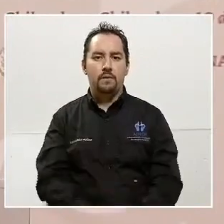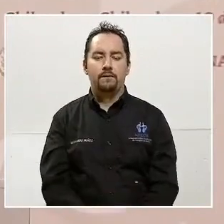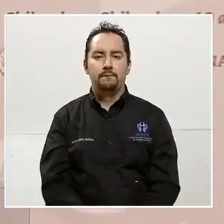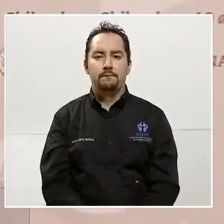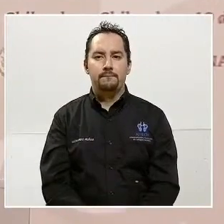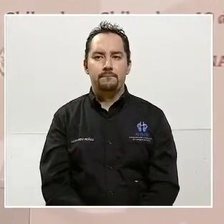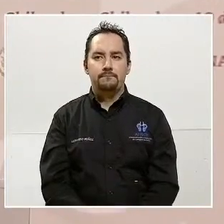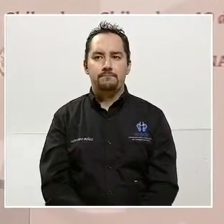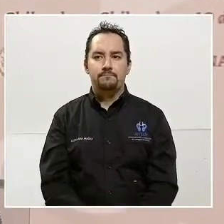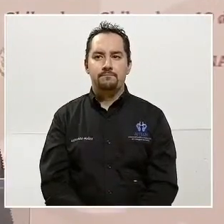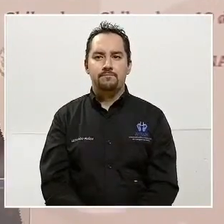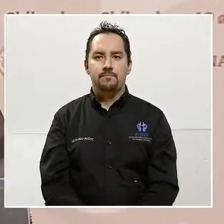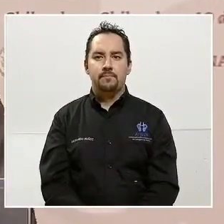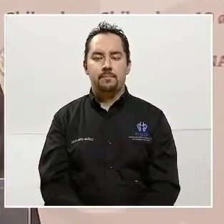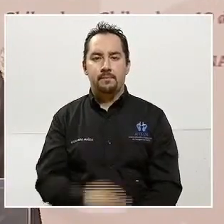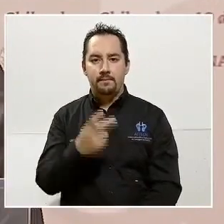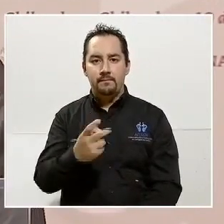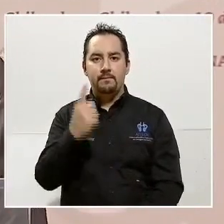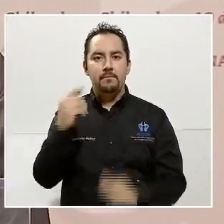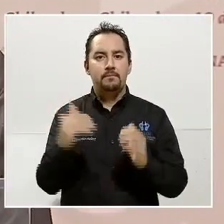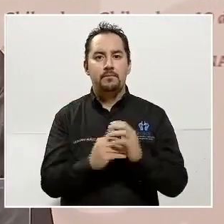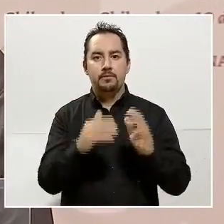en este periodo de